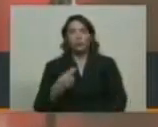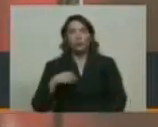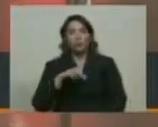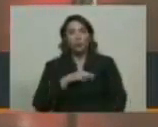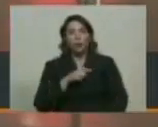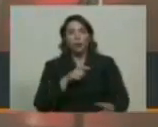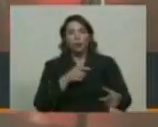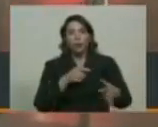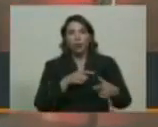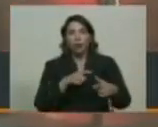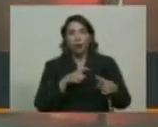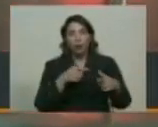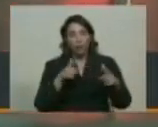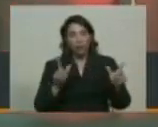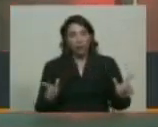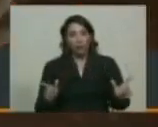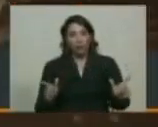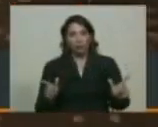Simón Bolívar,